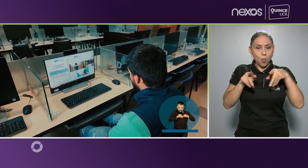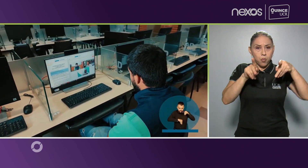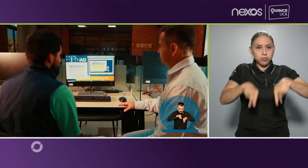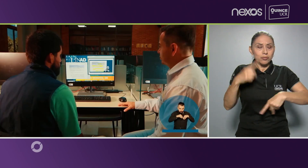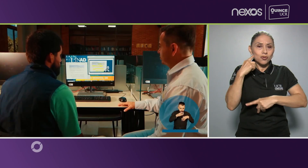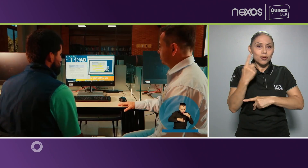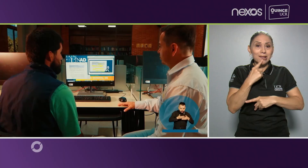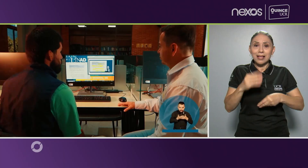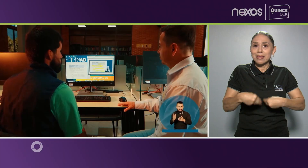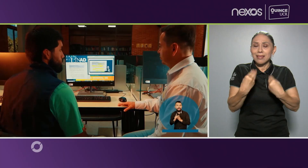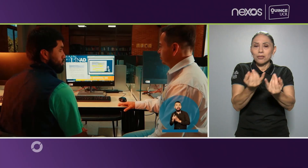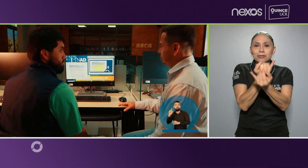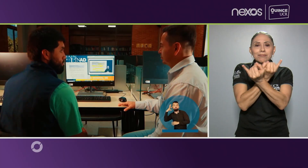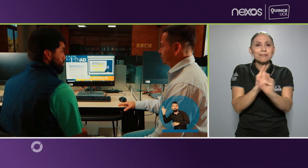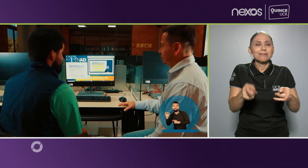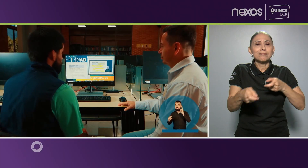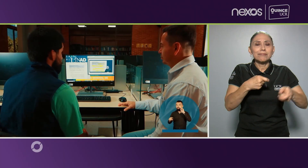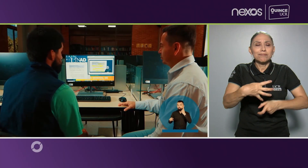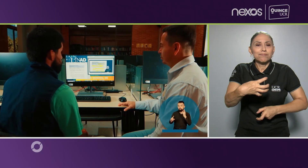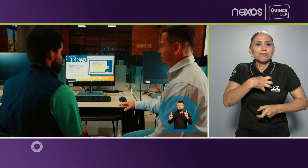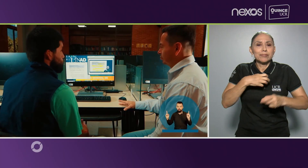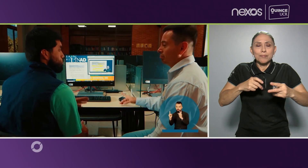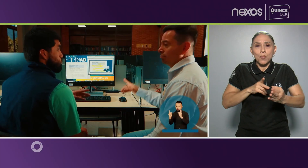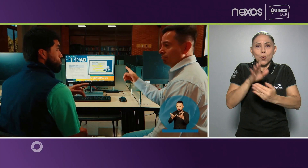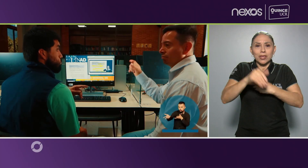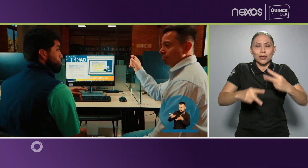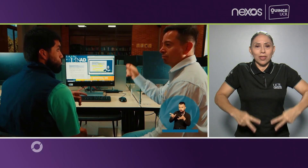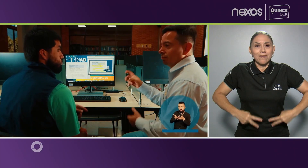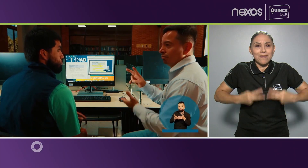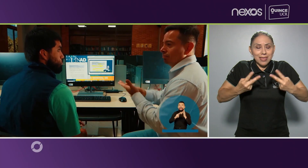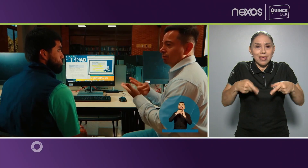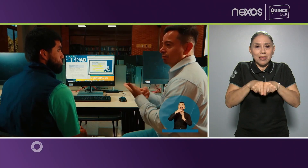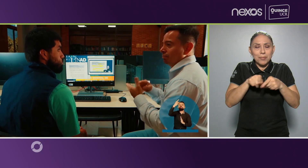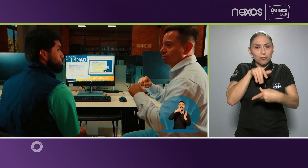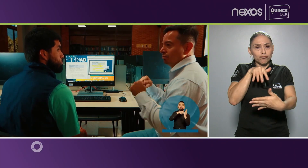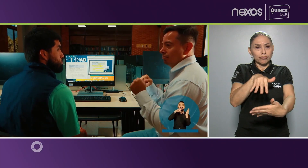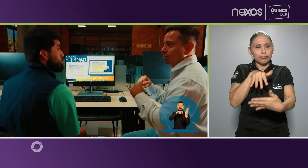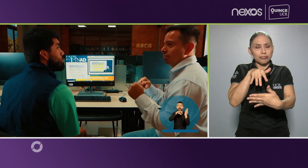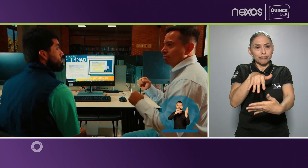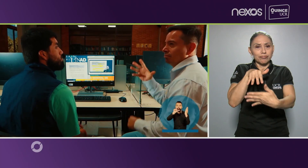brindándoles independencia y autonomía en su proyecto de vida y formación académica.